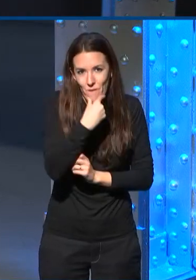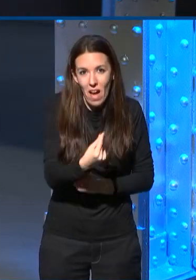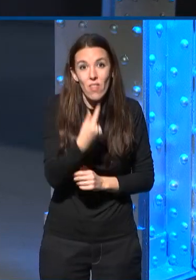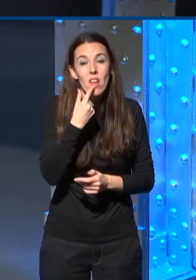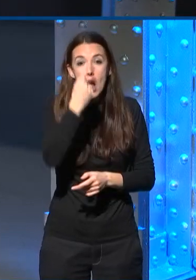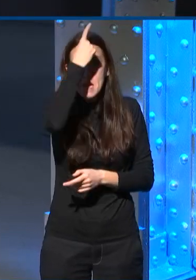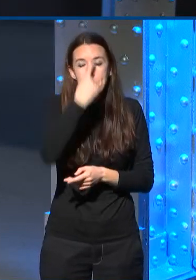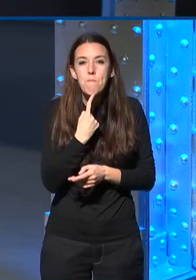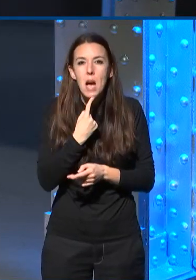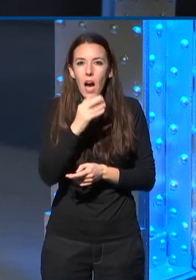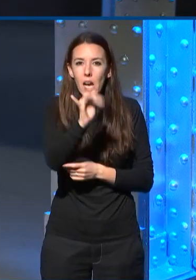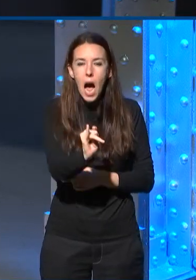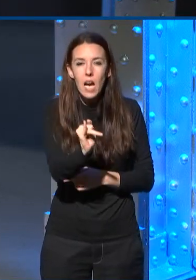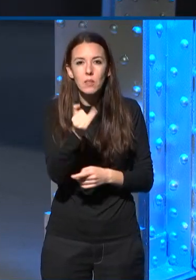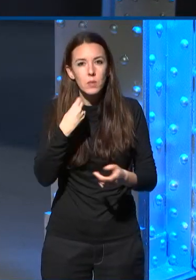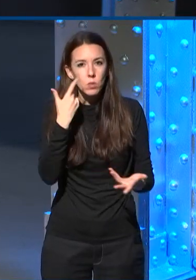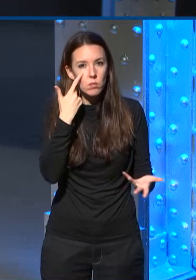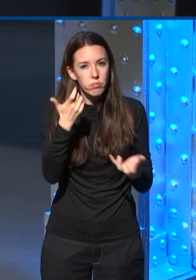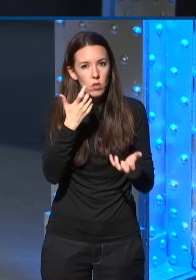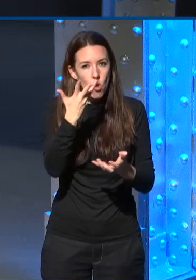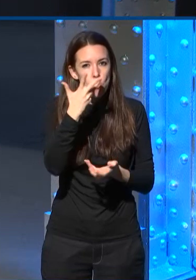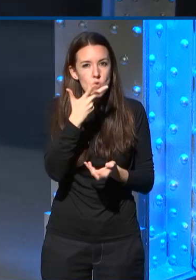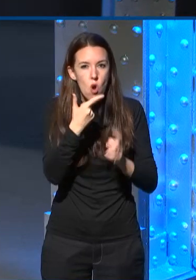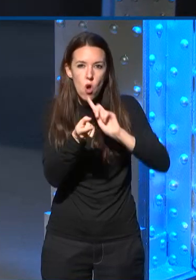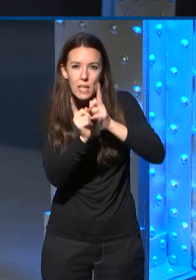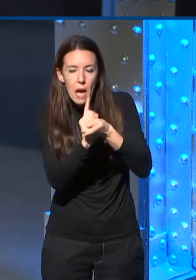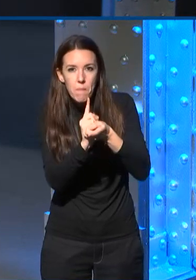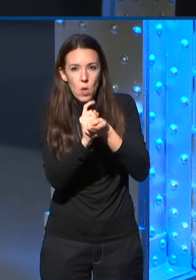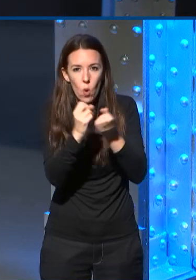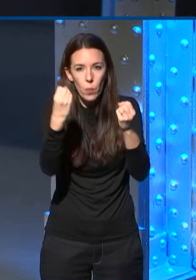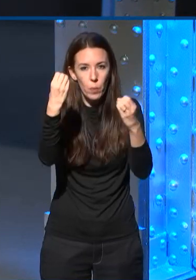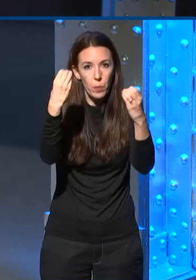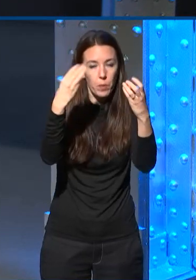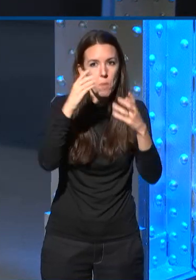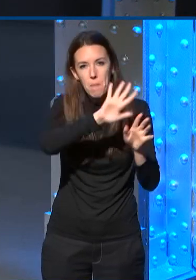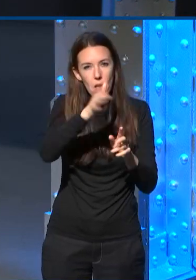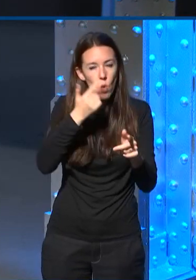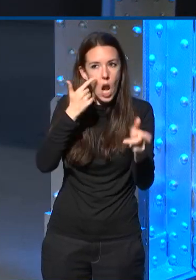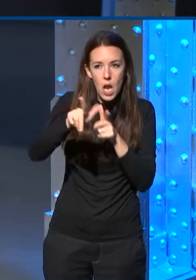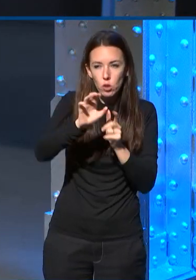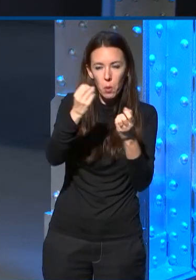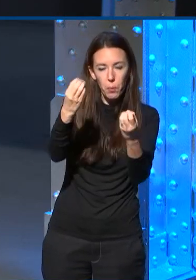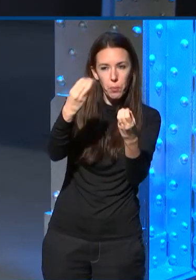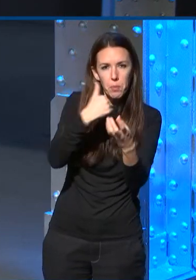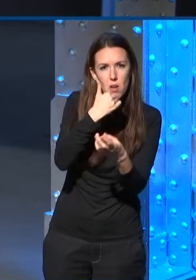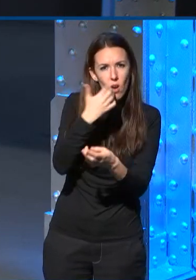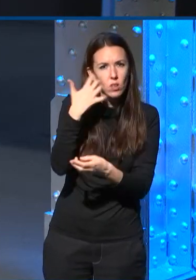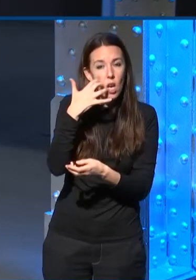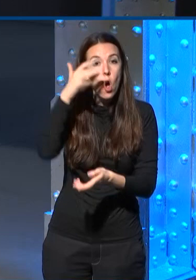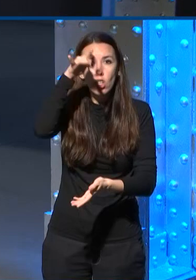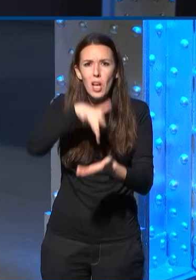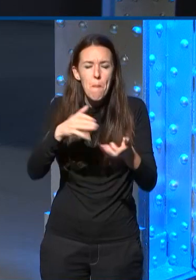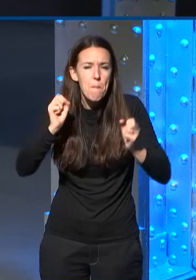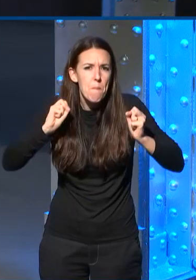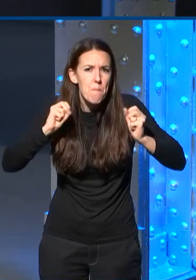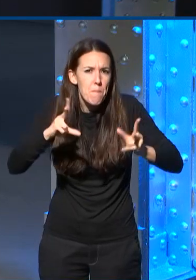imágenes en las que se notaba un cambio de color, un cambio de brillo en cómo se veía todavía muy lejos el planeta. Lo que estaba sucediendo era que se estaba montando la peor